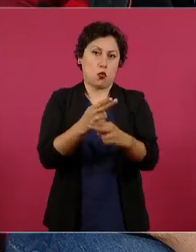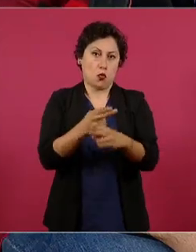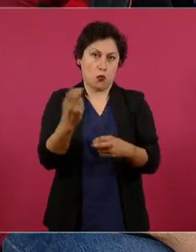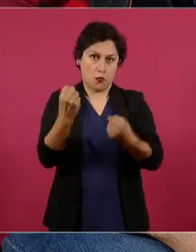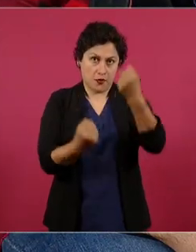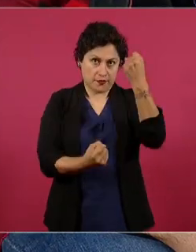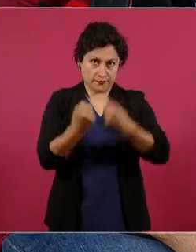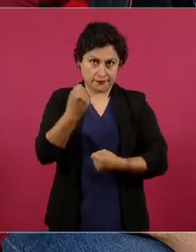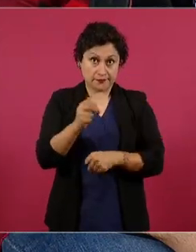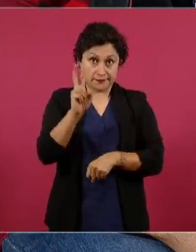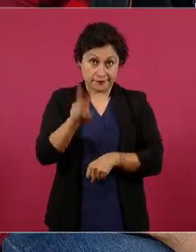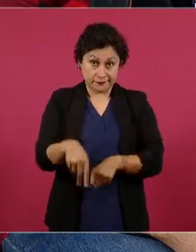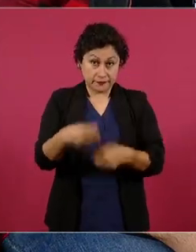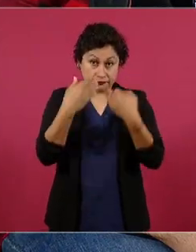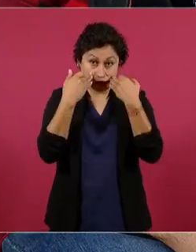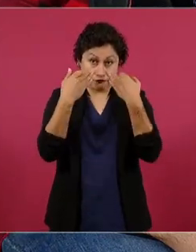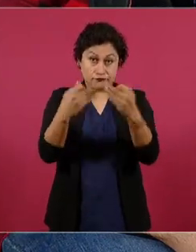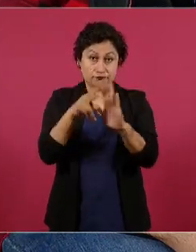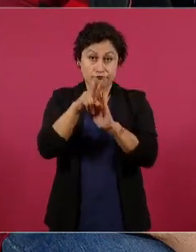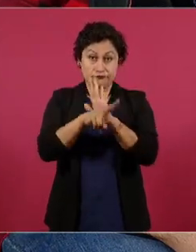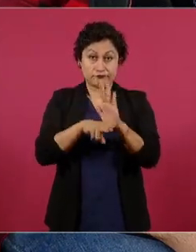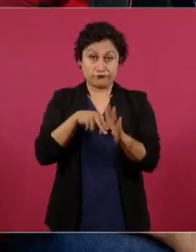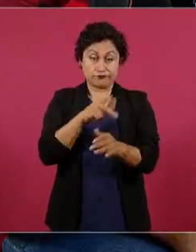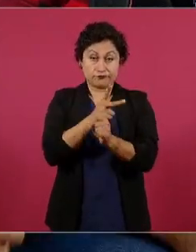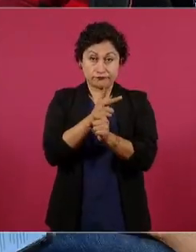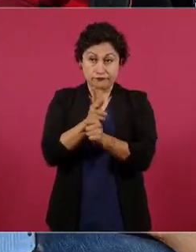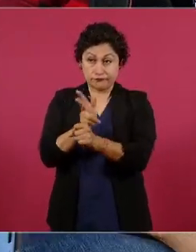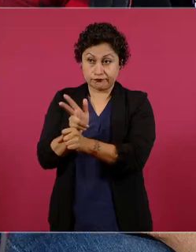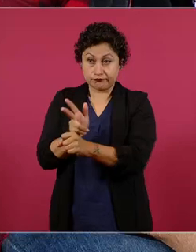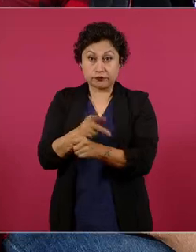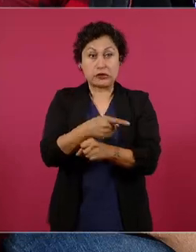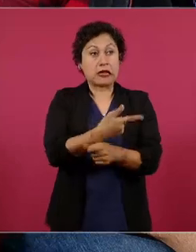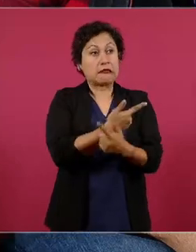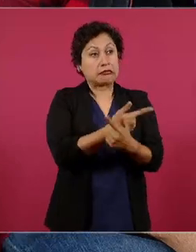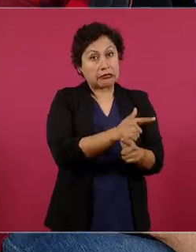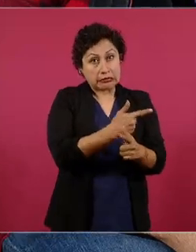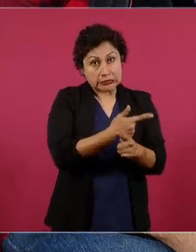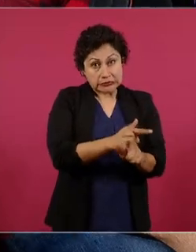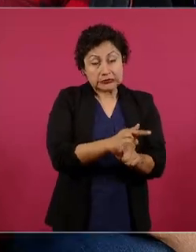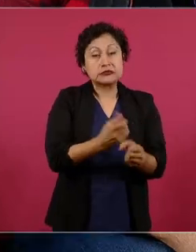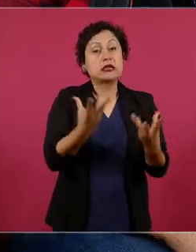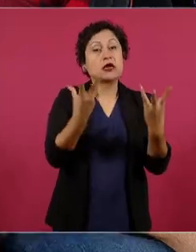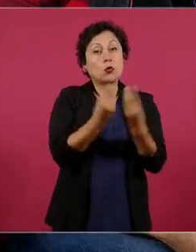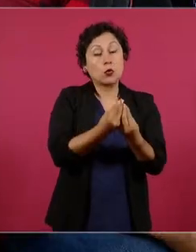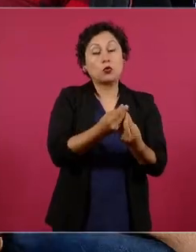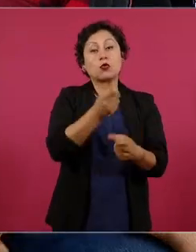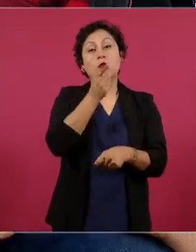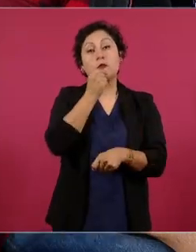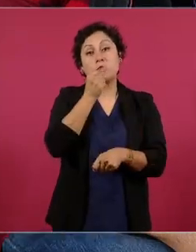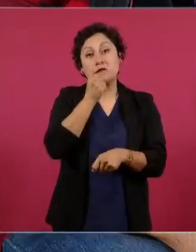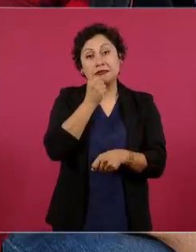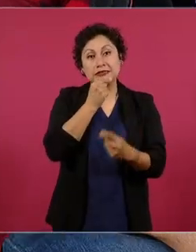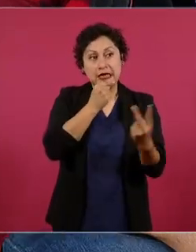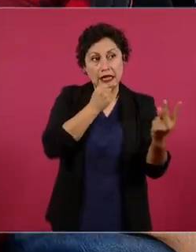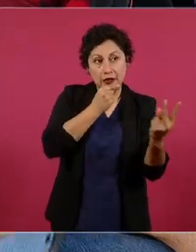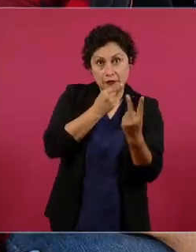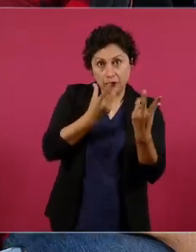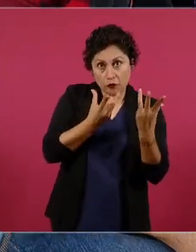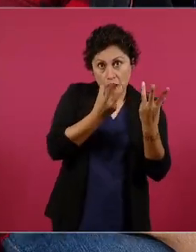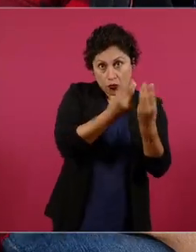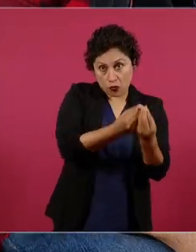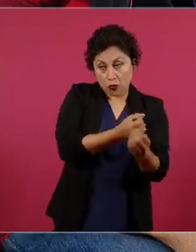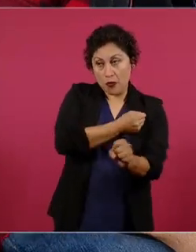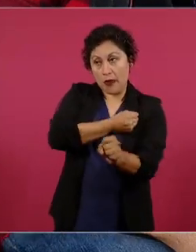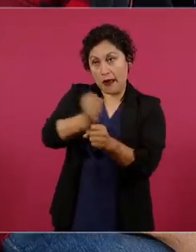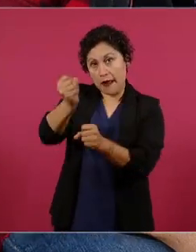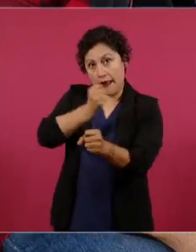puede ver también en videos, taxistas y policías golpeando los dos, o sea, los dos grupos a estos